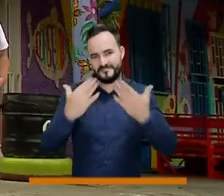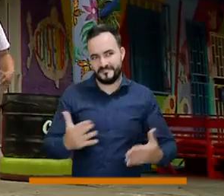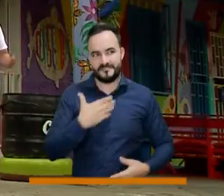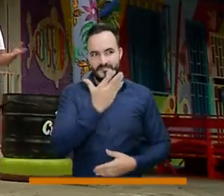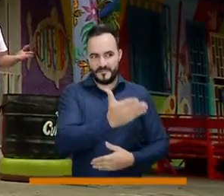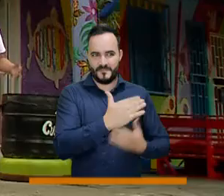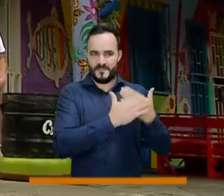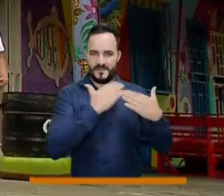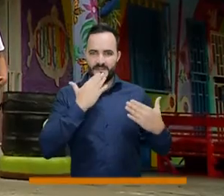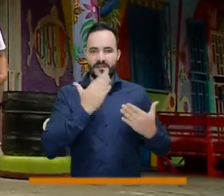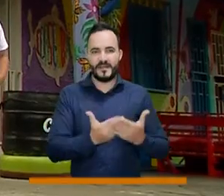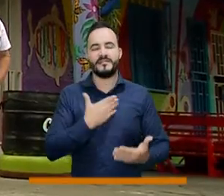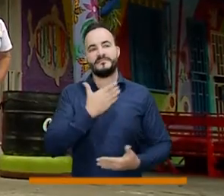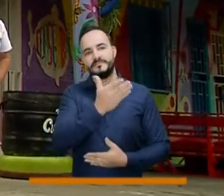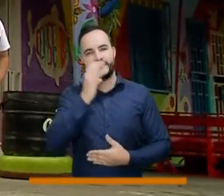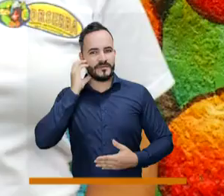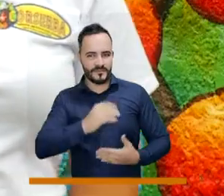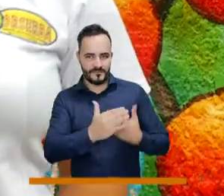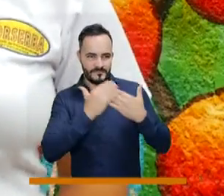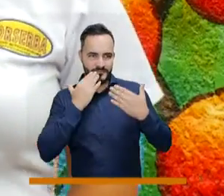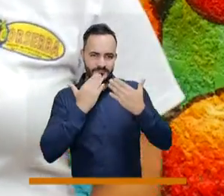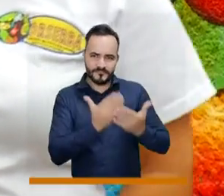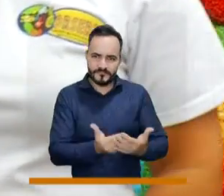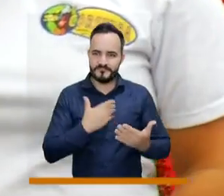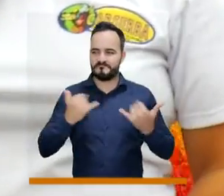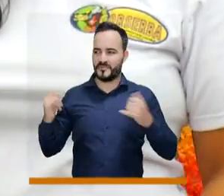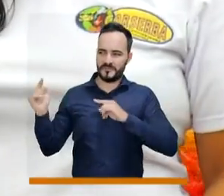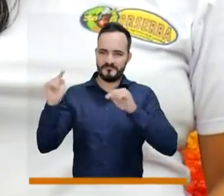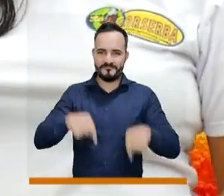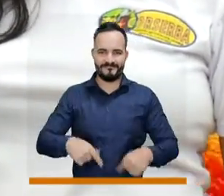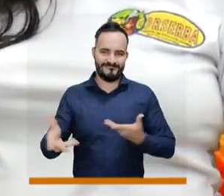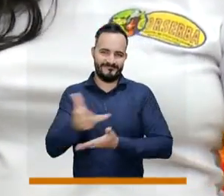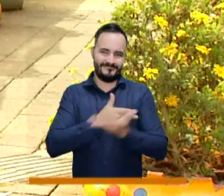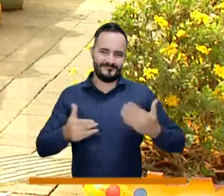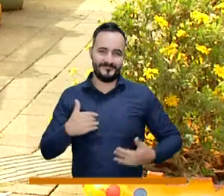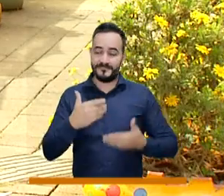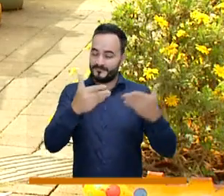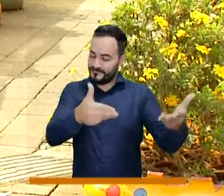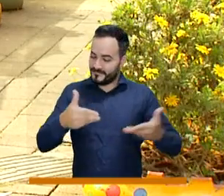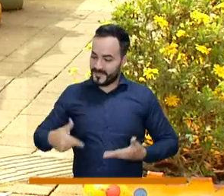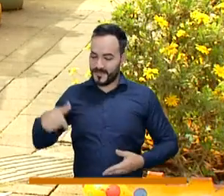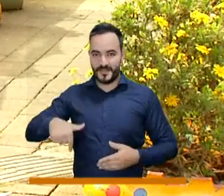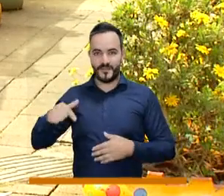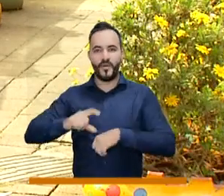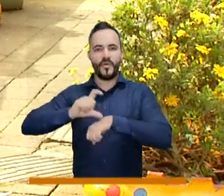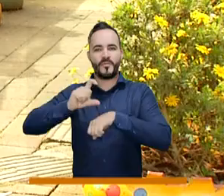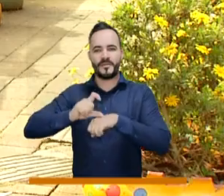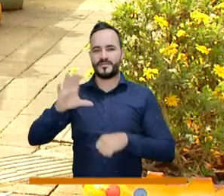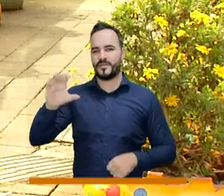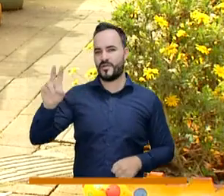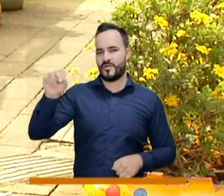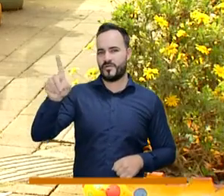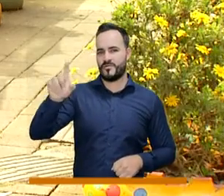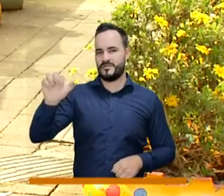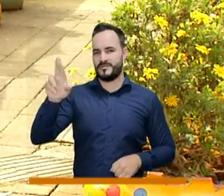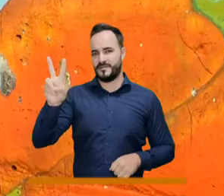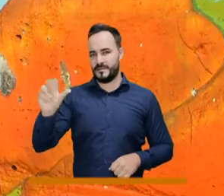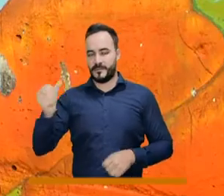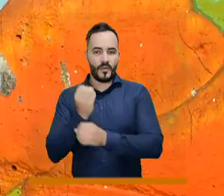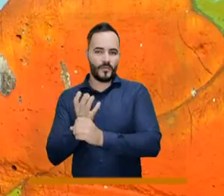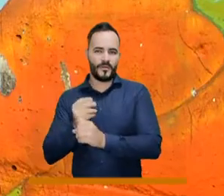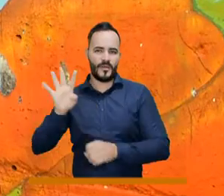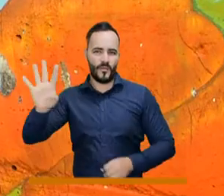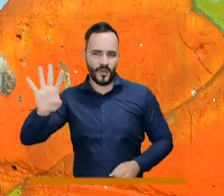queridas? Bienvenidos siempre a la Corporación Corserva. Estamos ubicados aquí en la Comuna 4. Y bueno, felices de tenerlos por